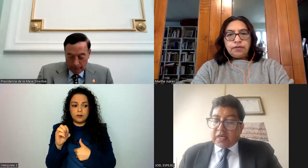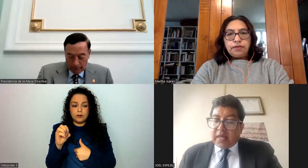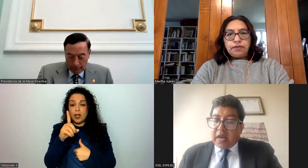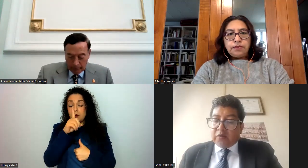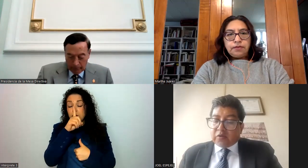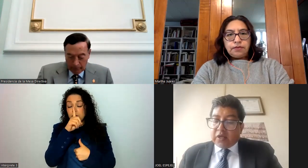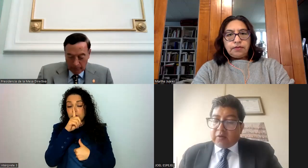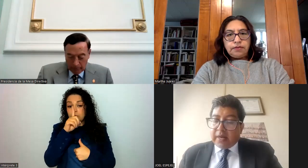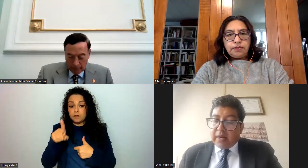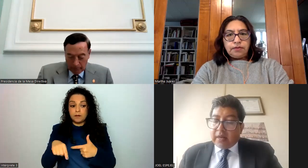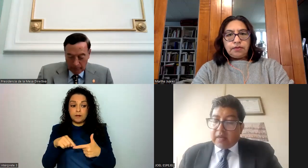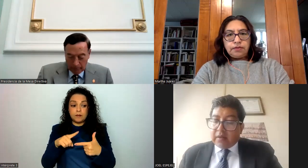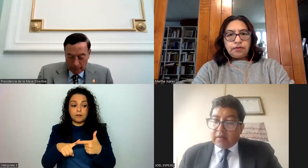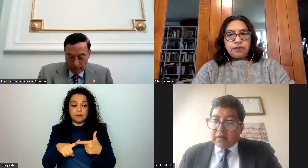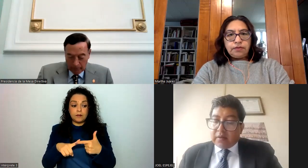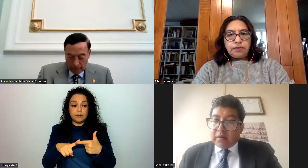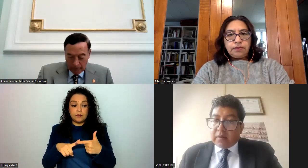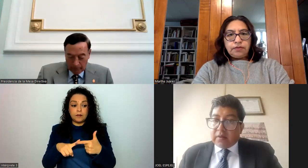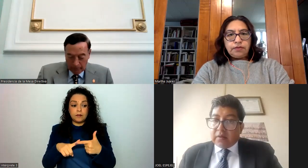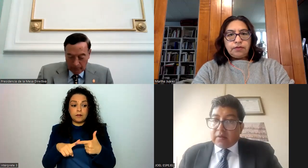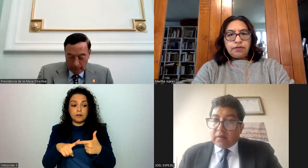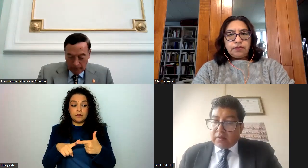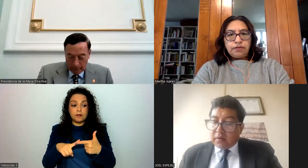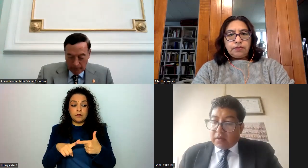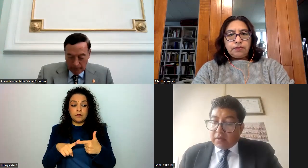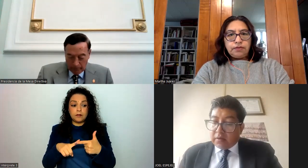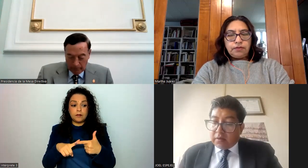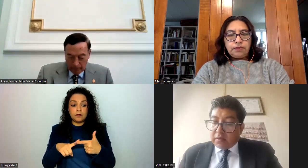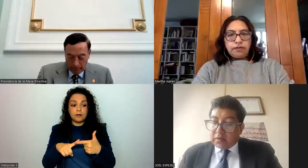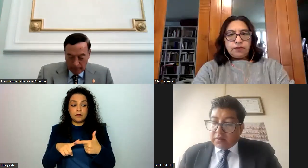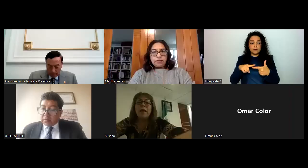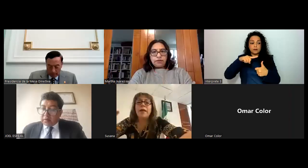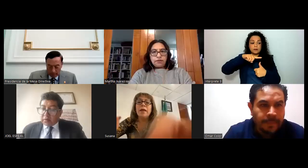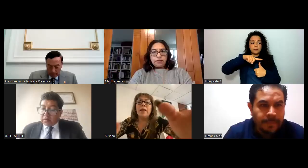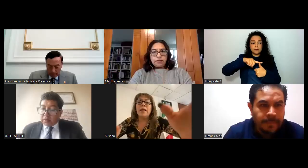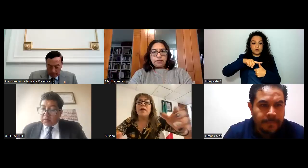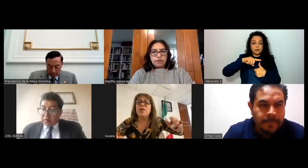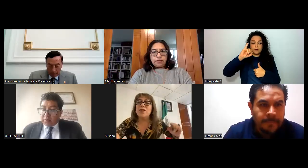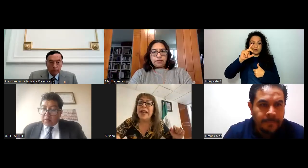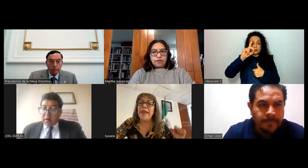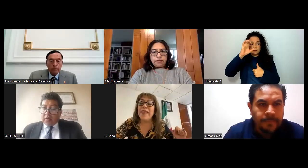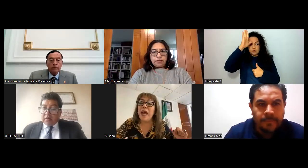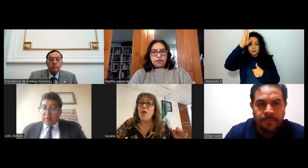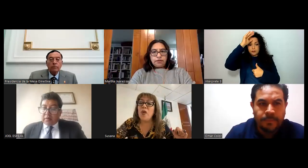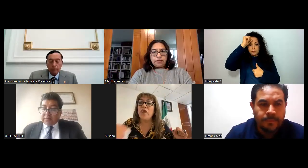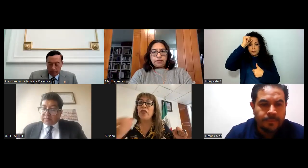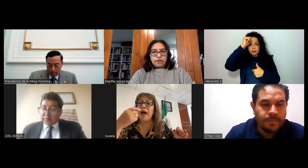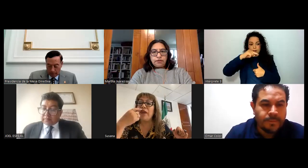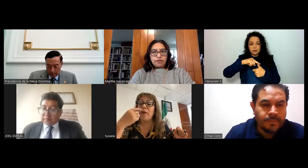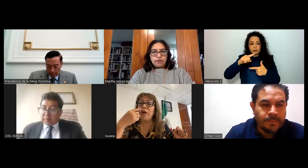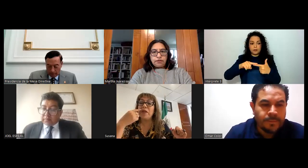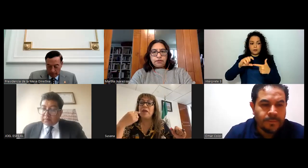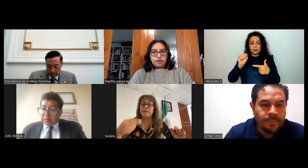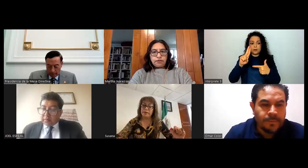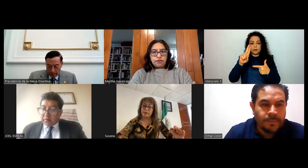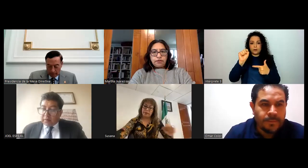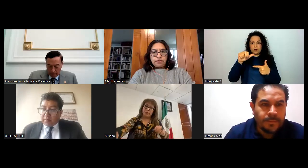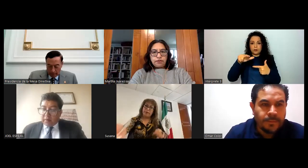Licenciada Susana de la Luz Cueto Varela. A favor. Eso no lo sé. Susana de la Luz, a favor.